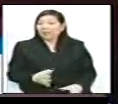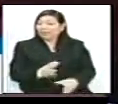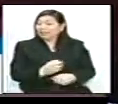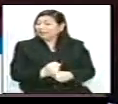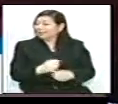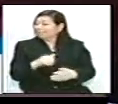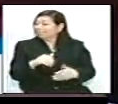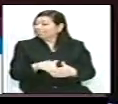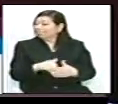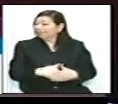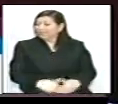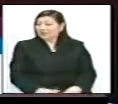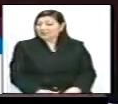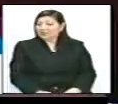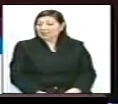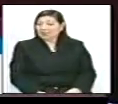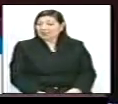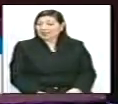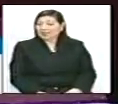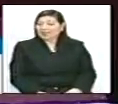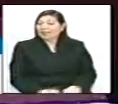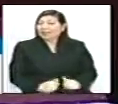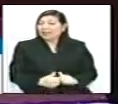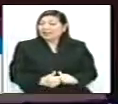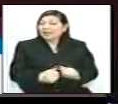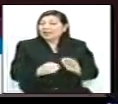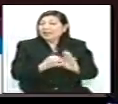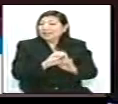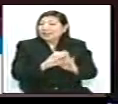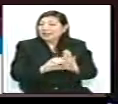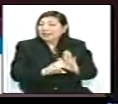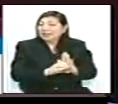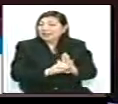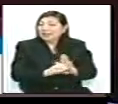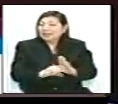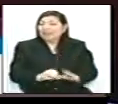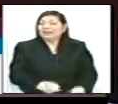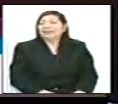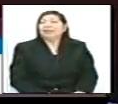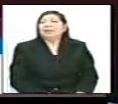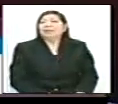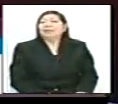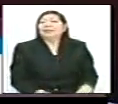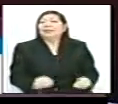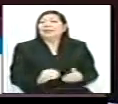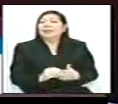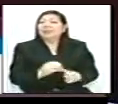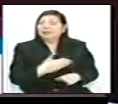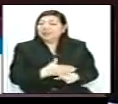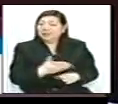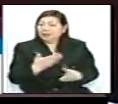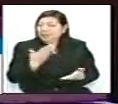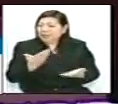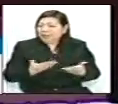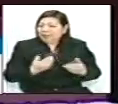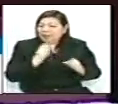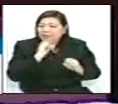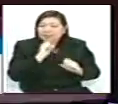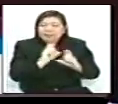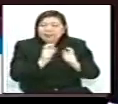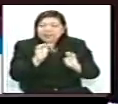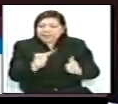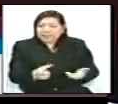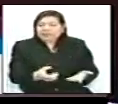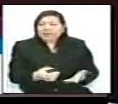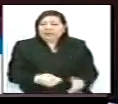a la votación algo que constituye el ejercicio de una atribución. Si el